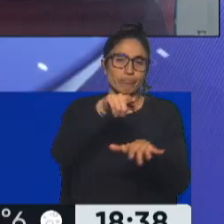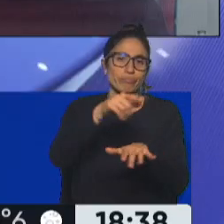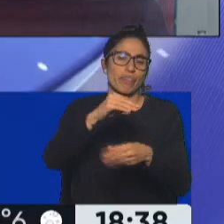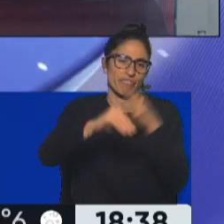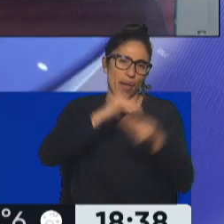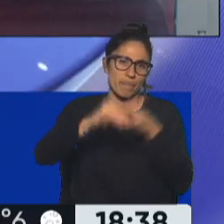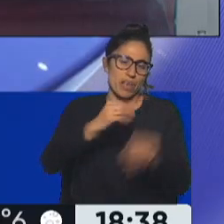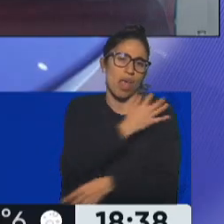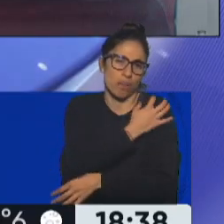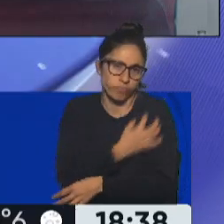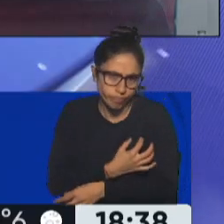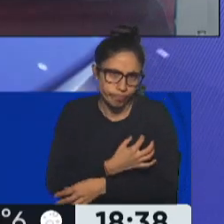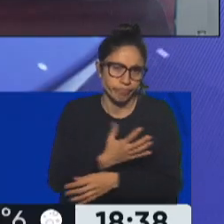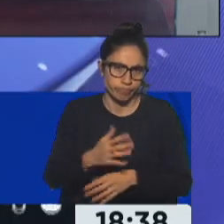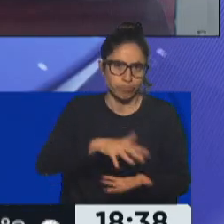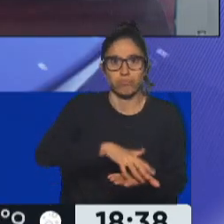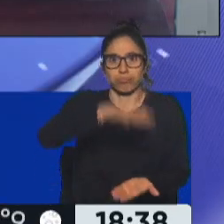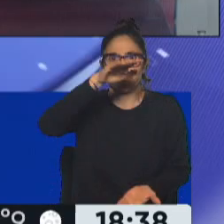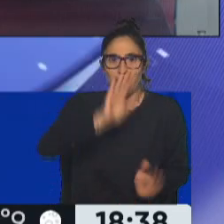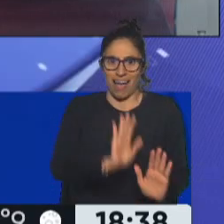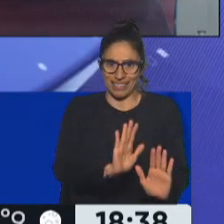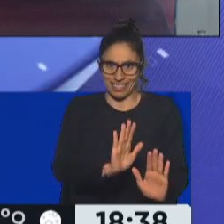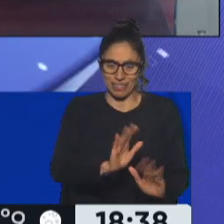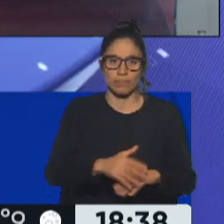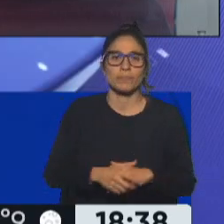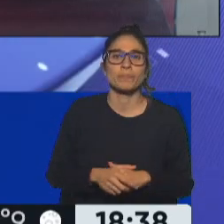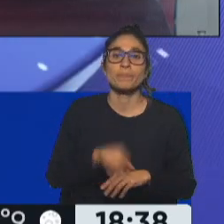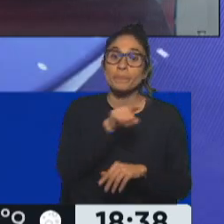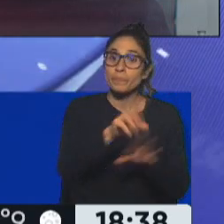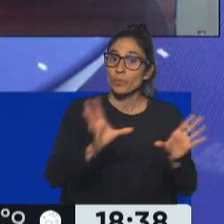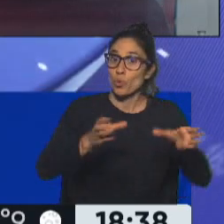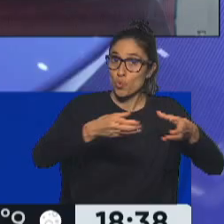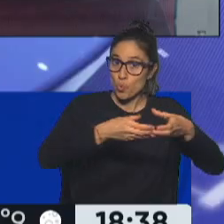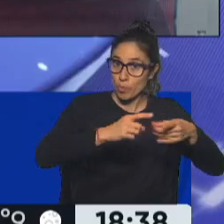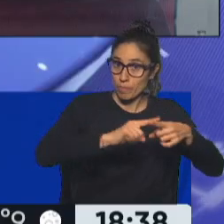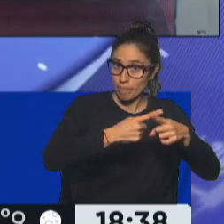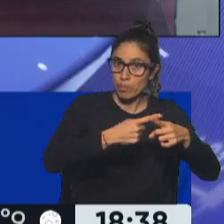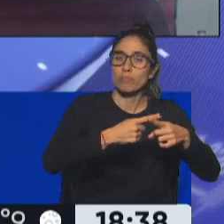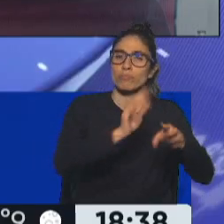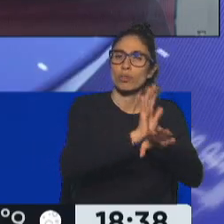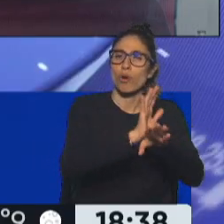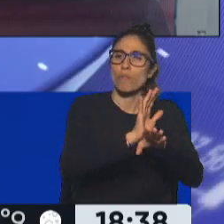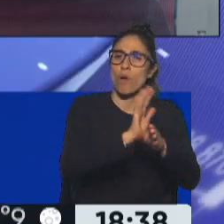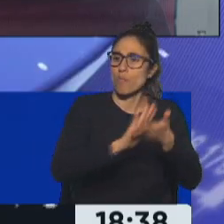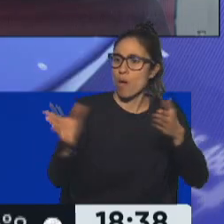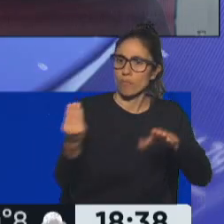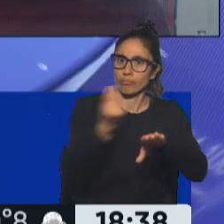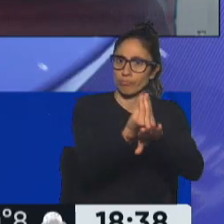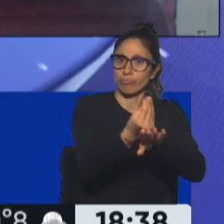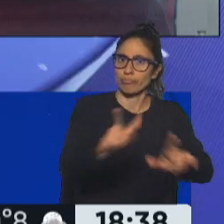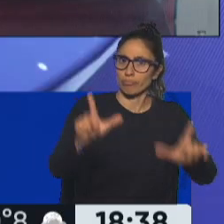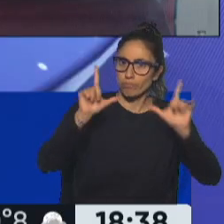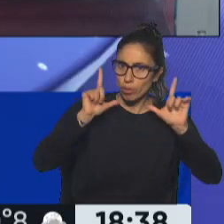este cambio, digamos, en la figura pública del partido no quiere decir que esto haya